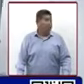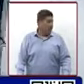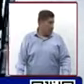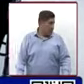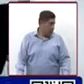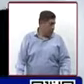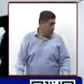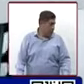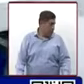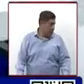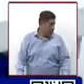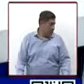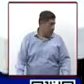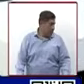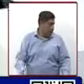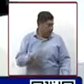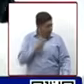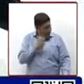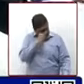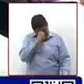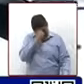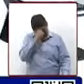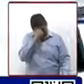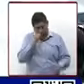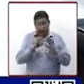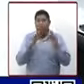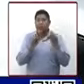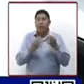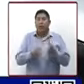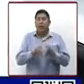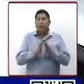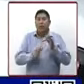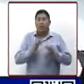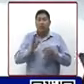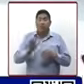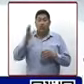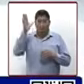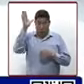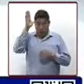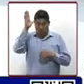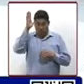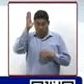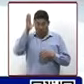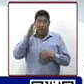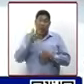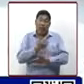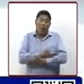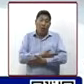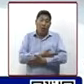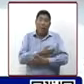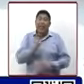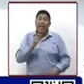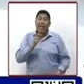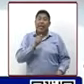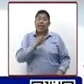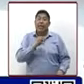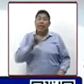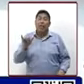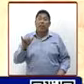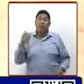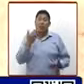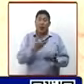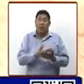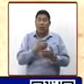Medio de la indignación, la impotencia, la familia está pidiendo justicia. Hoy se ha sabido que el padre biológico de Tami ha llegado a Cochabamba.